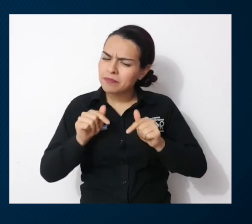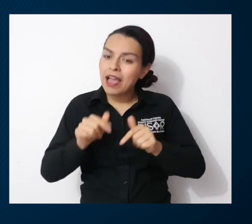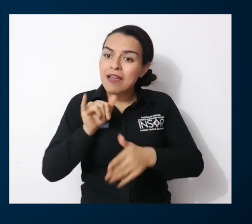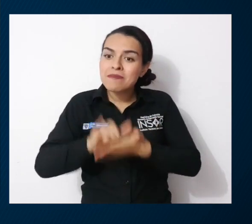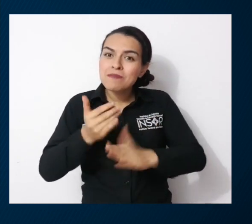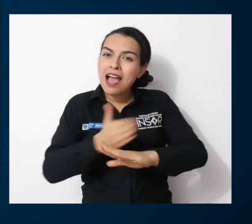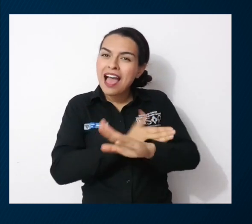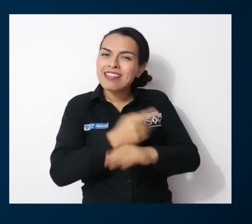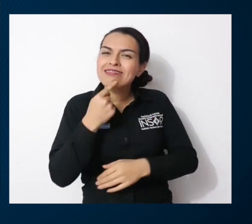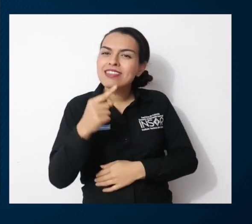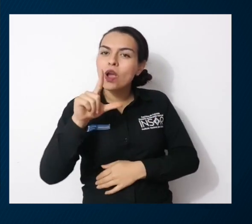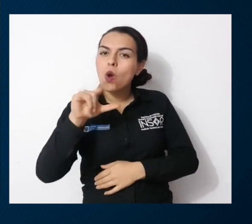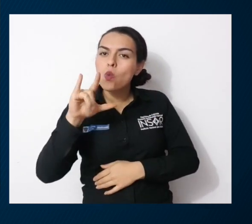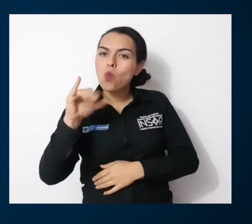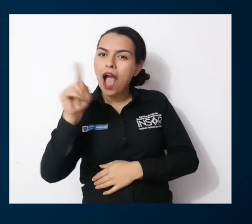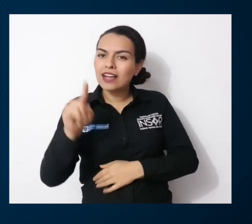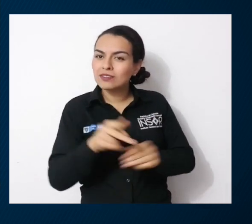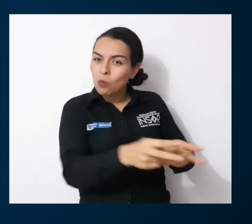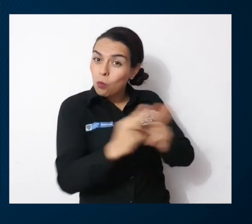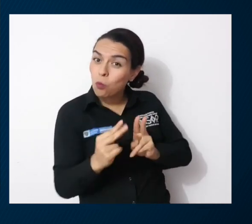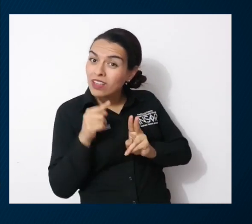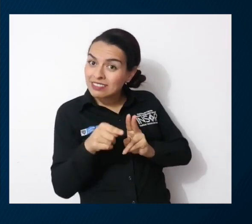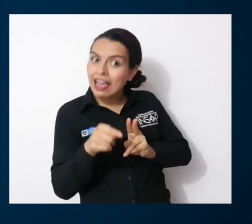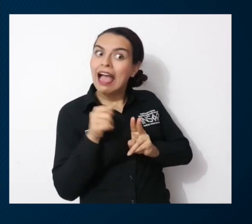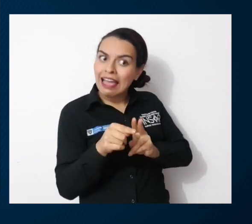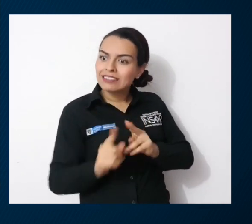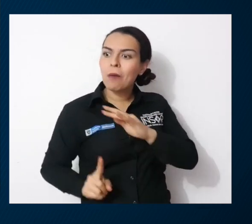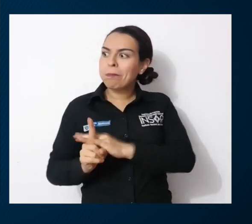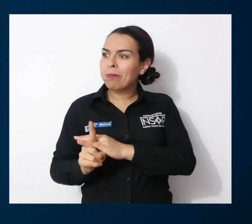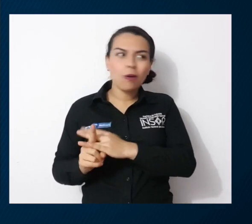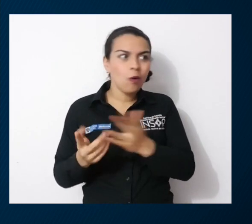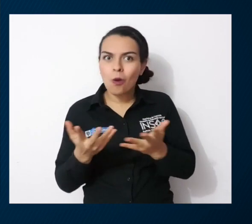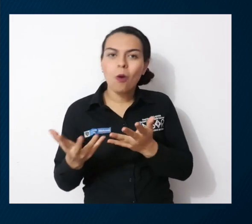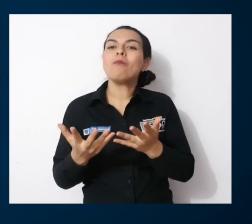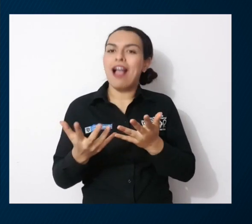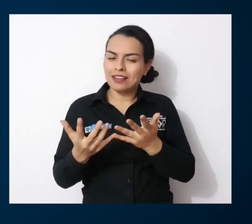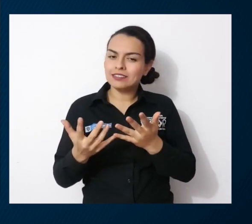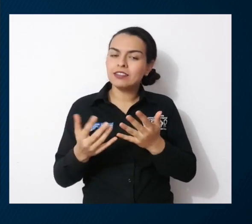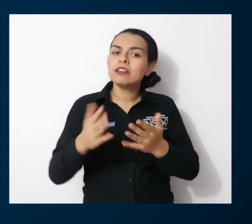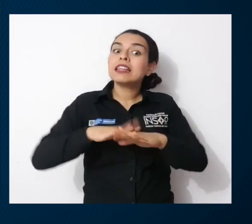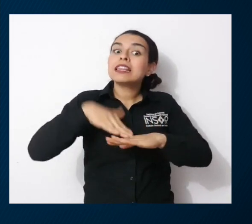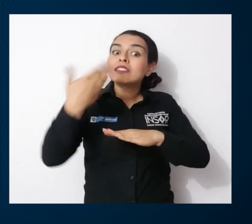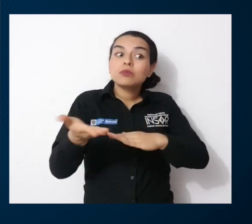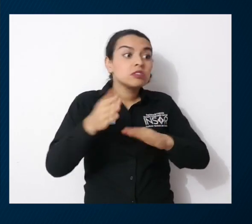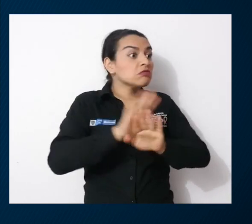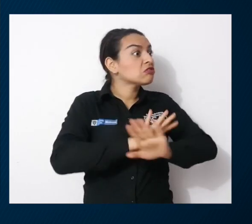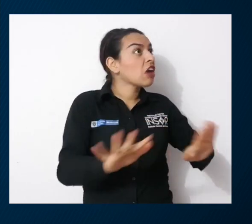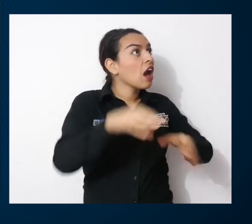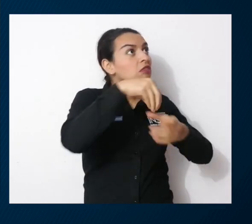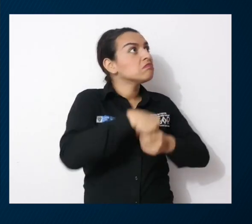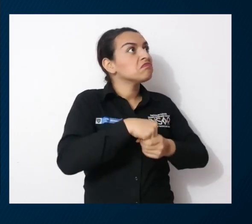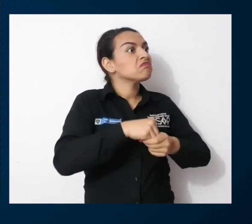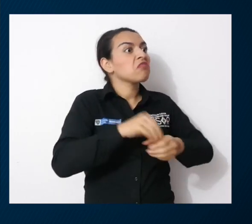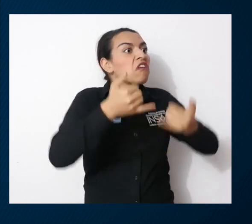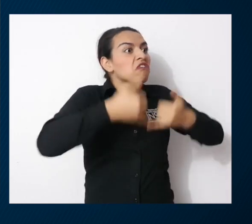que decías tú, Lucas, que han surgido en este momento, qué esperamos que pase cuando regresemos, desde cada uno